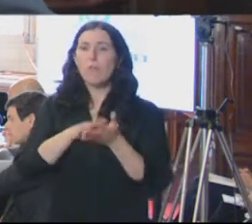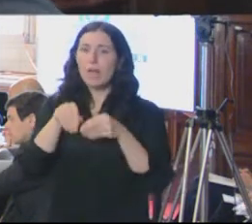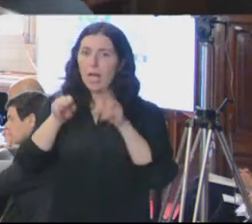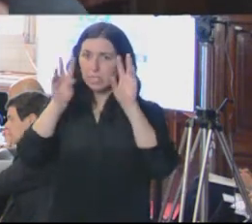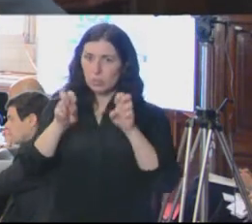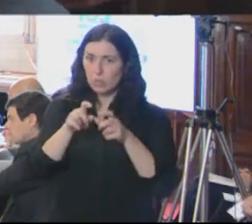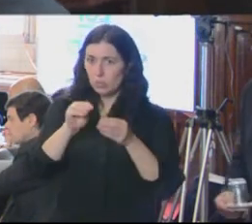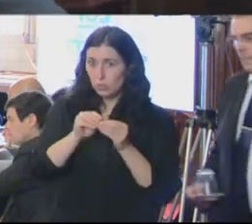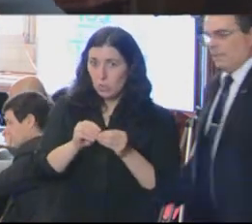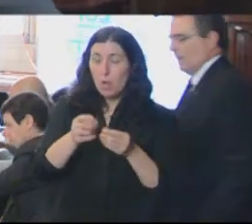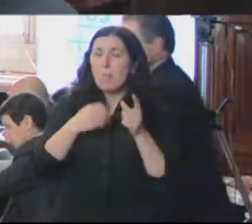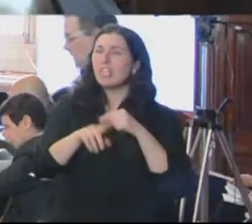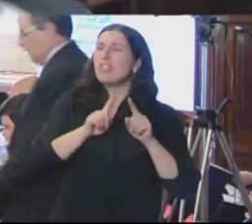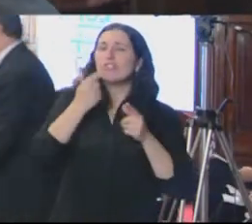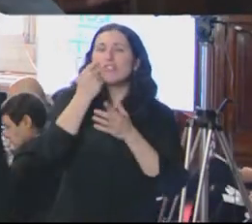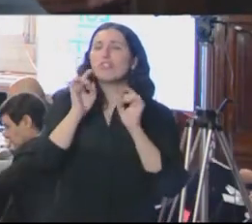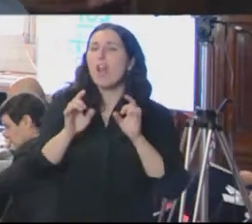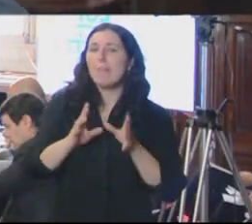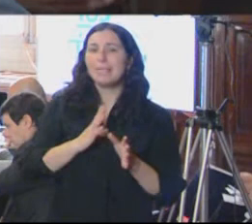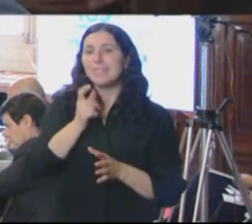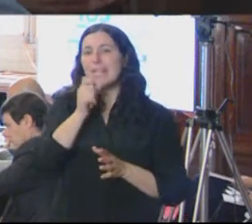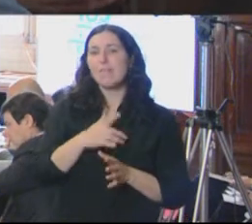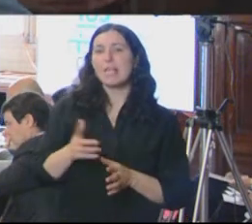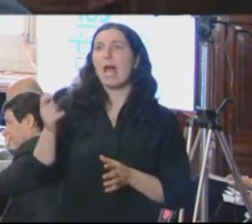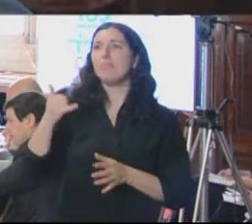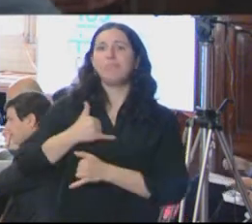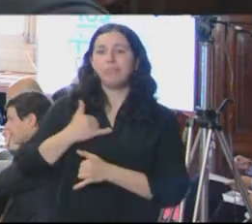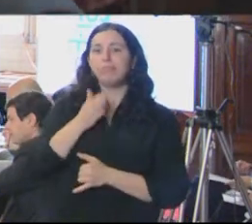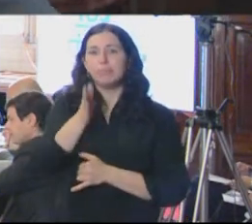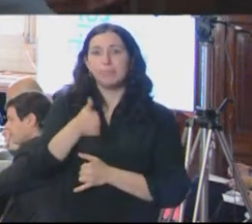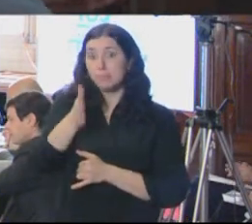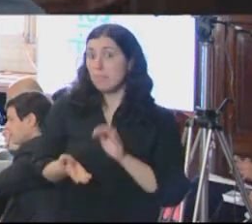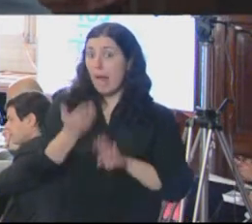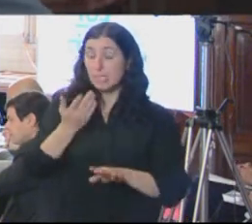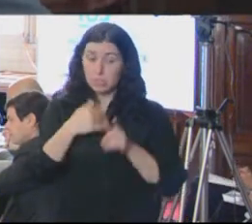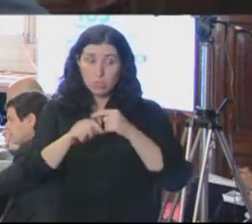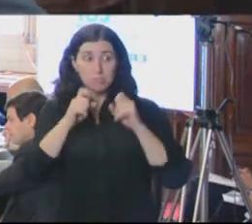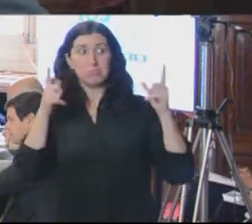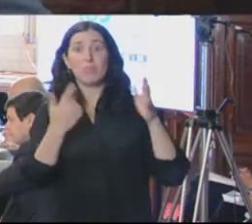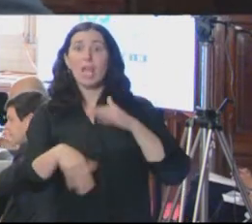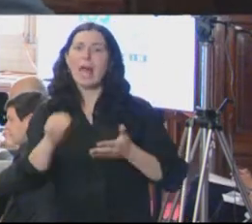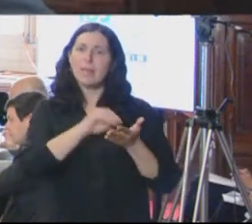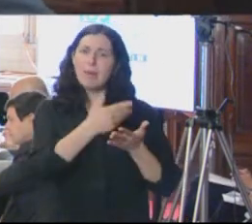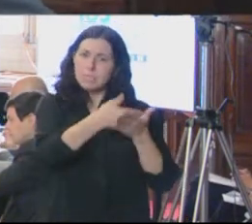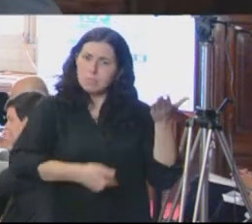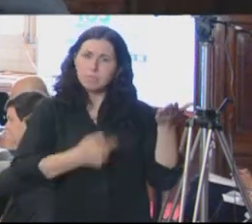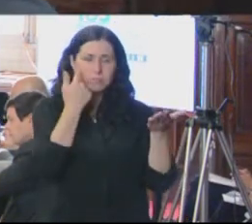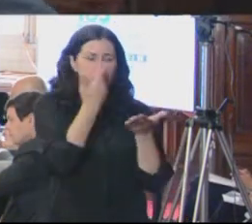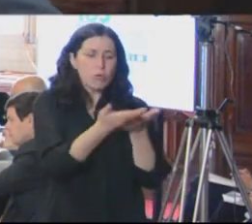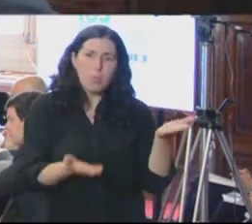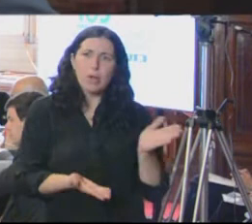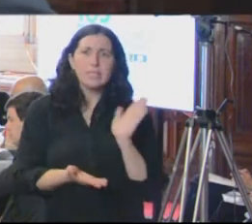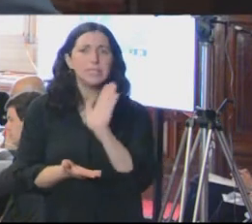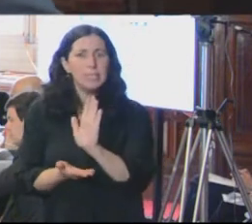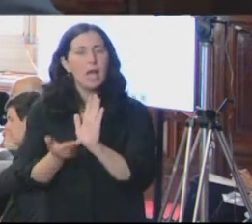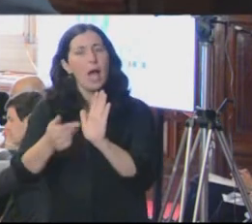la institucionalidad se tiene que reflejar en mayor presencia de la fuerza pública en esta zona, sino que a su vez tiene que traer un paquete, ¿sí?, que ayude a estas comunidades a